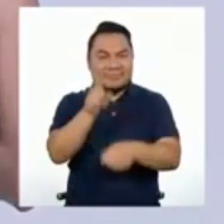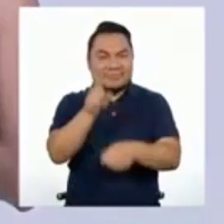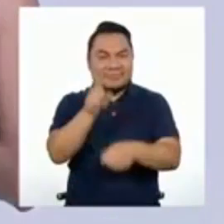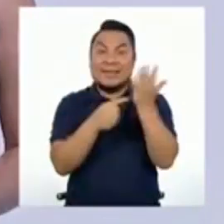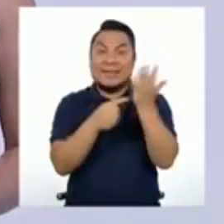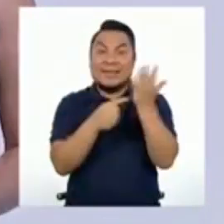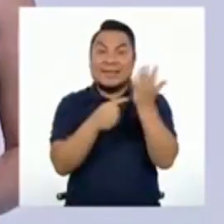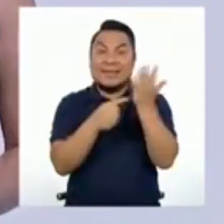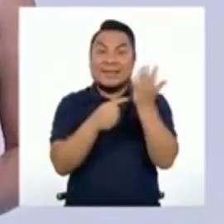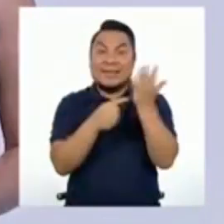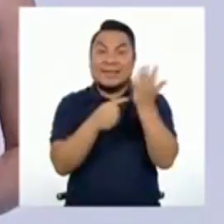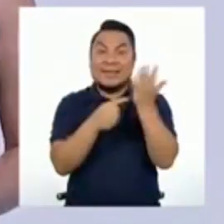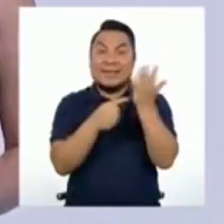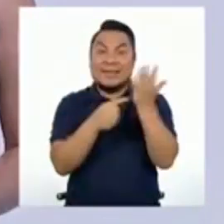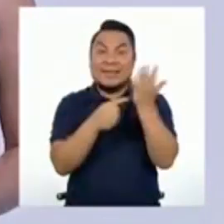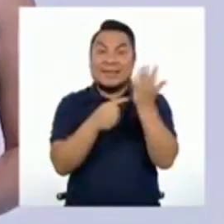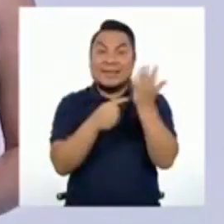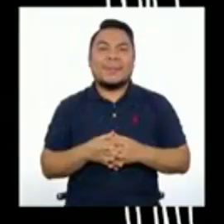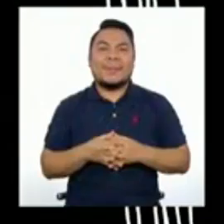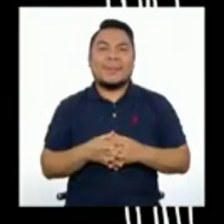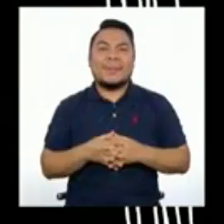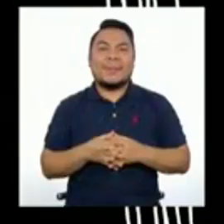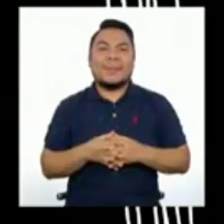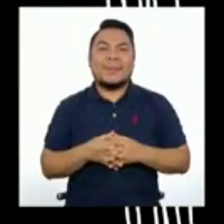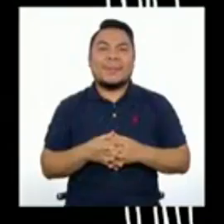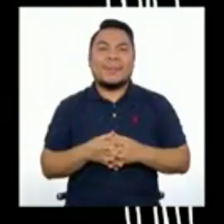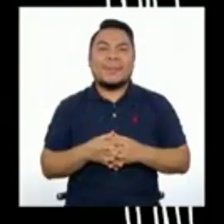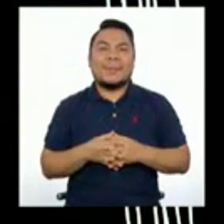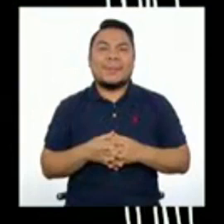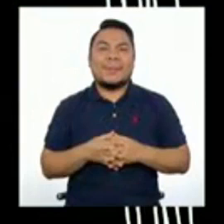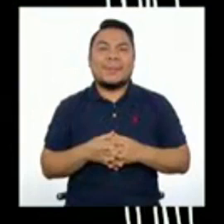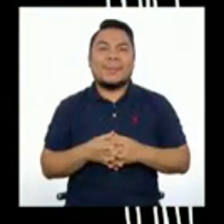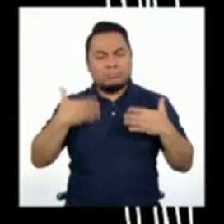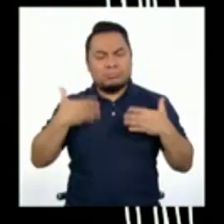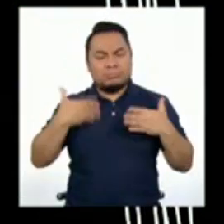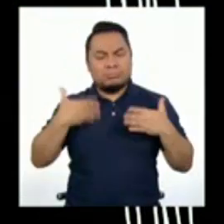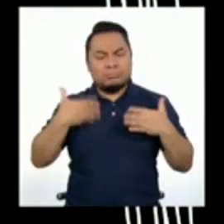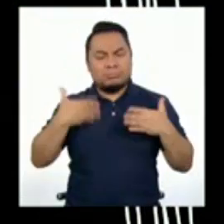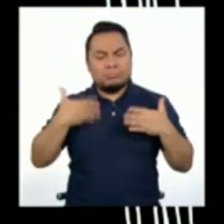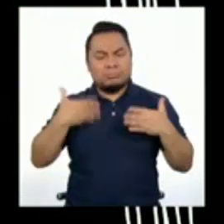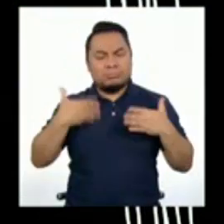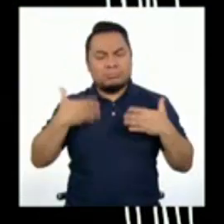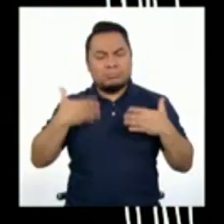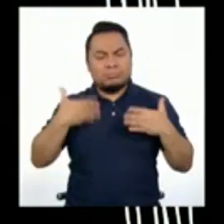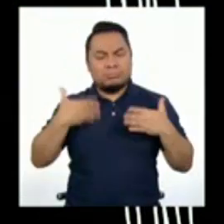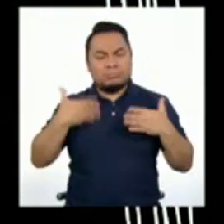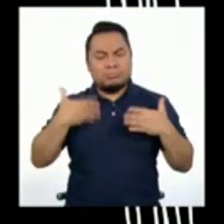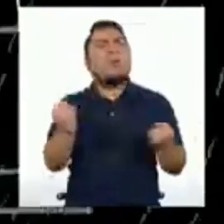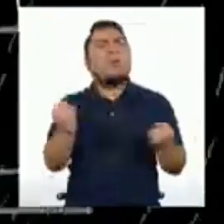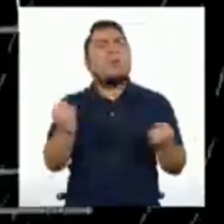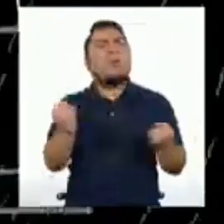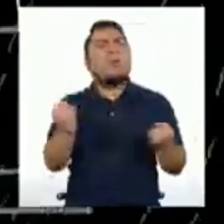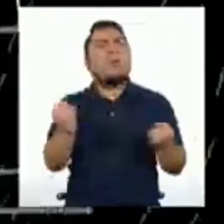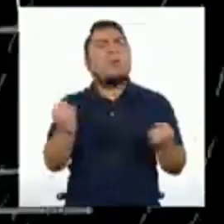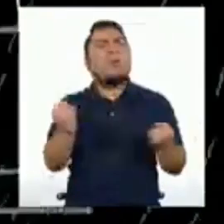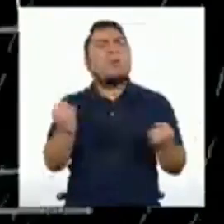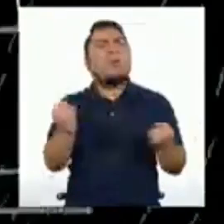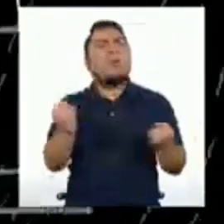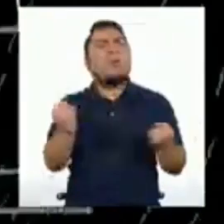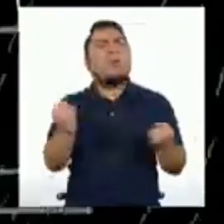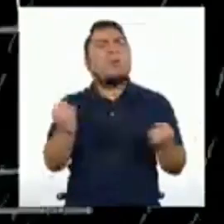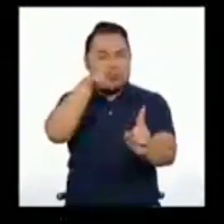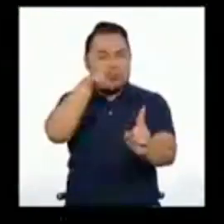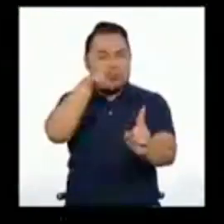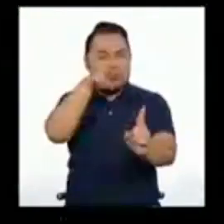del futuro? Primero, tenemos que identificar el problema y pensar un invento que pueda